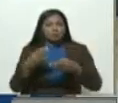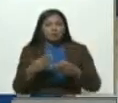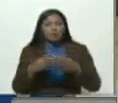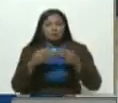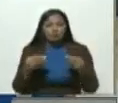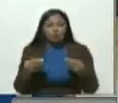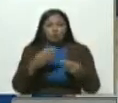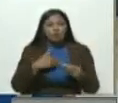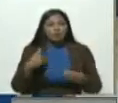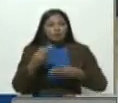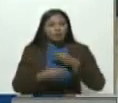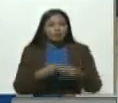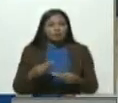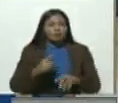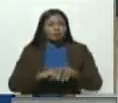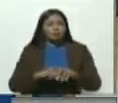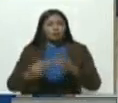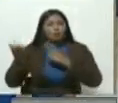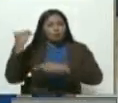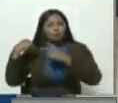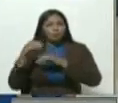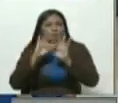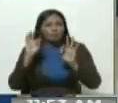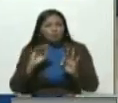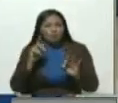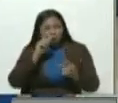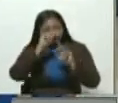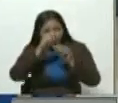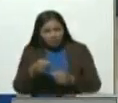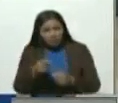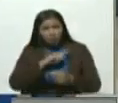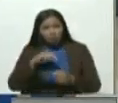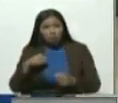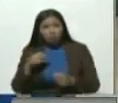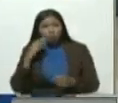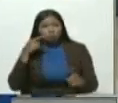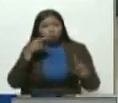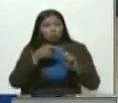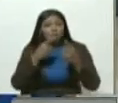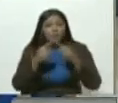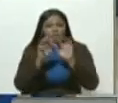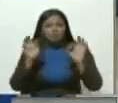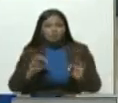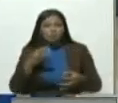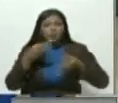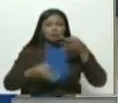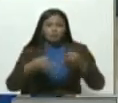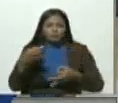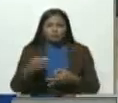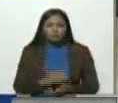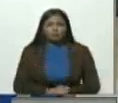se ha clamado durante tiempo de una manera honesta, donde no haya caminos distintos a la justicia.